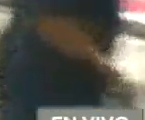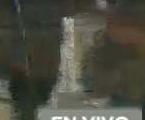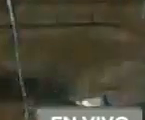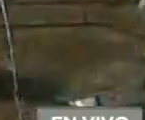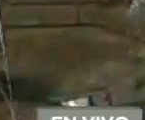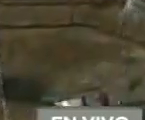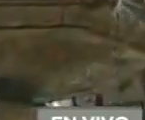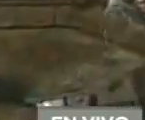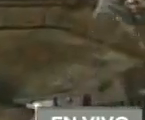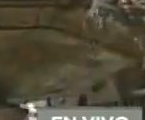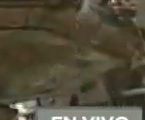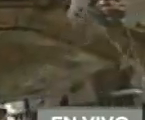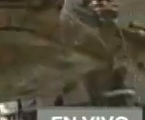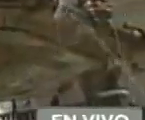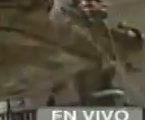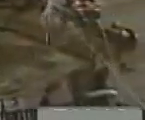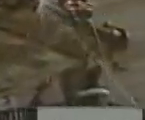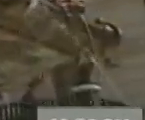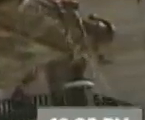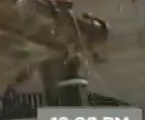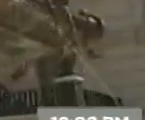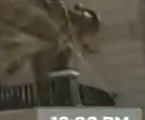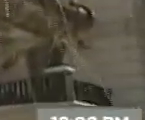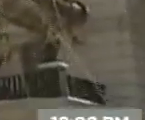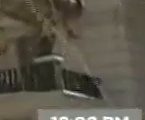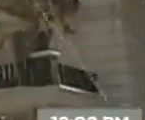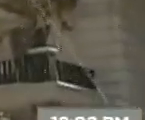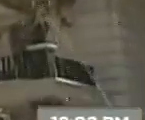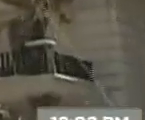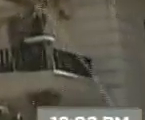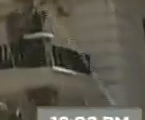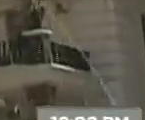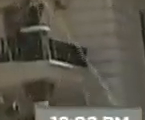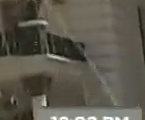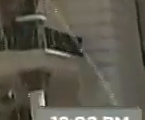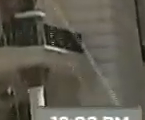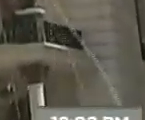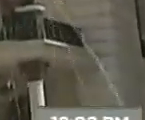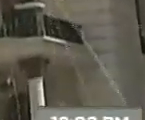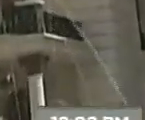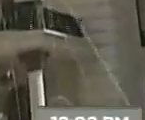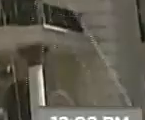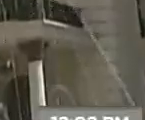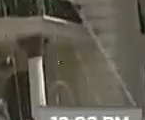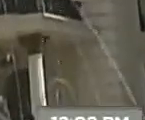autoridades que estarán al frente del Parlamento venezolano para el periodo